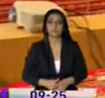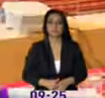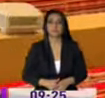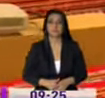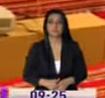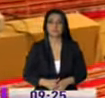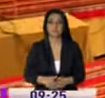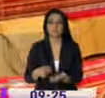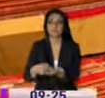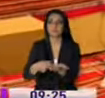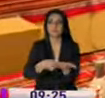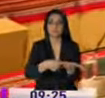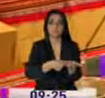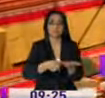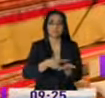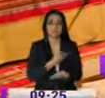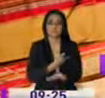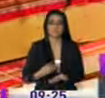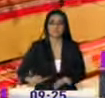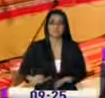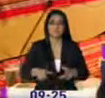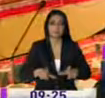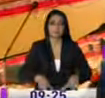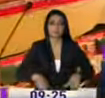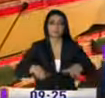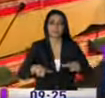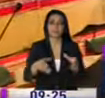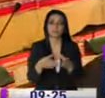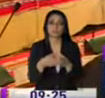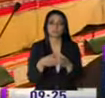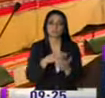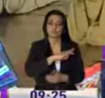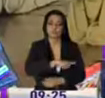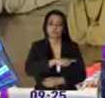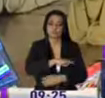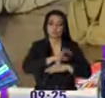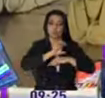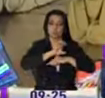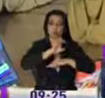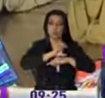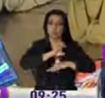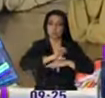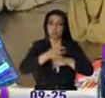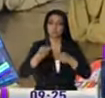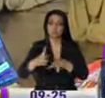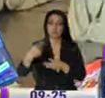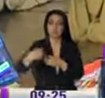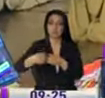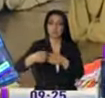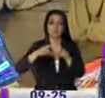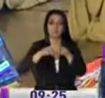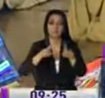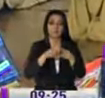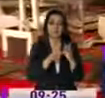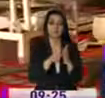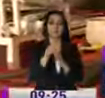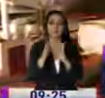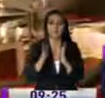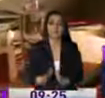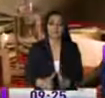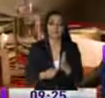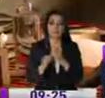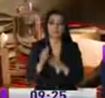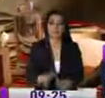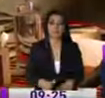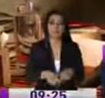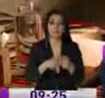La reunión entre el presidente Lenín Moreno y la Asociación de Municipalidades del Ecuador, en la cual también participaron varios ministros de Estado, inició con